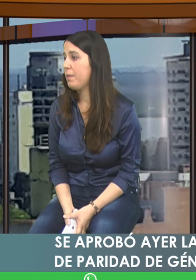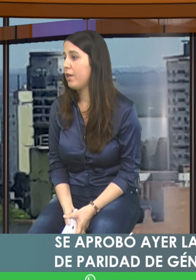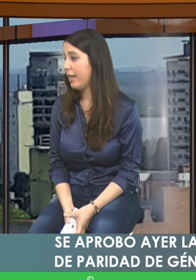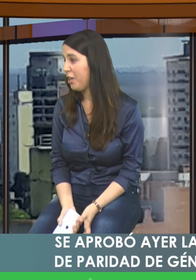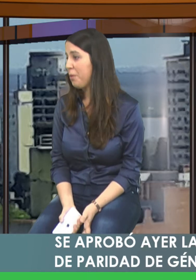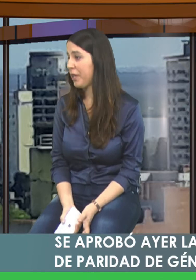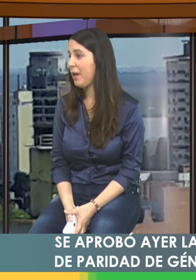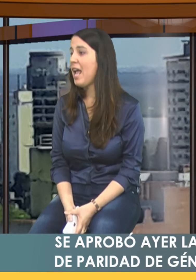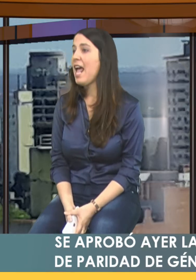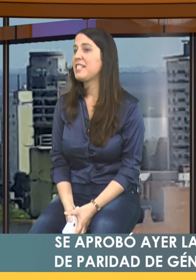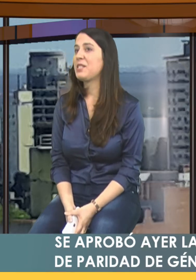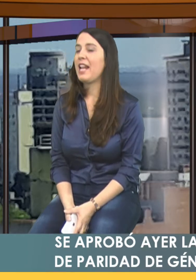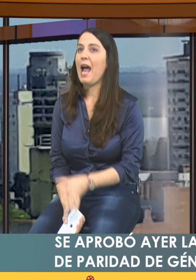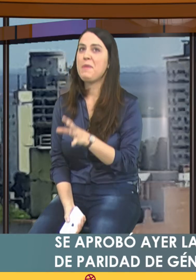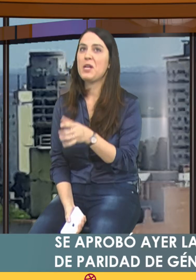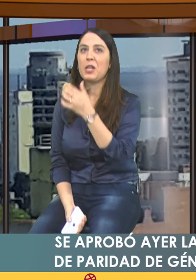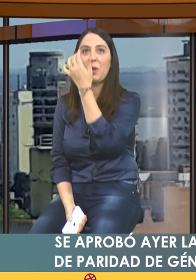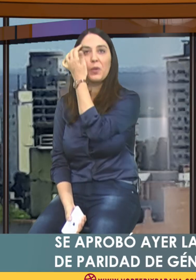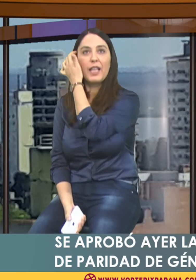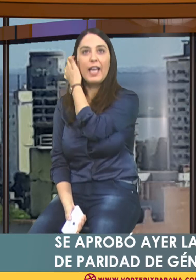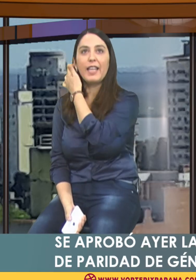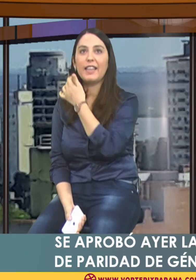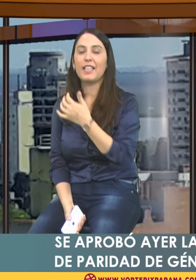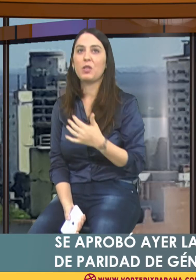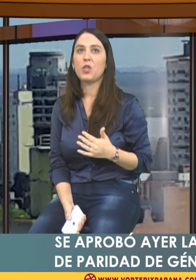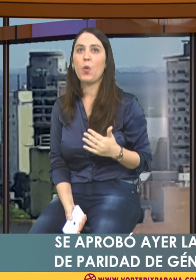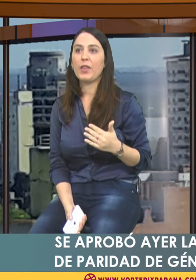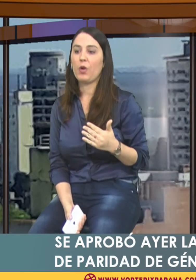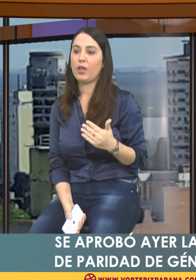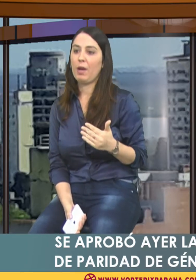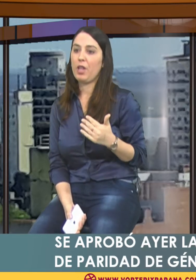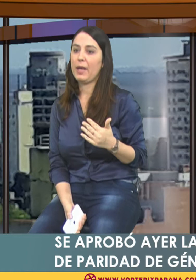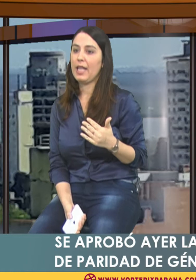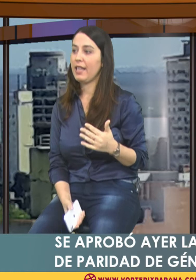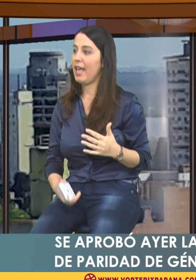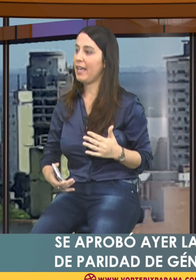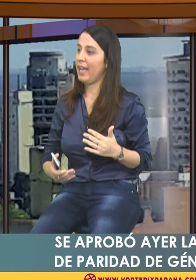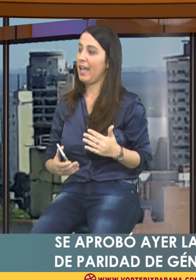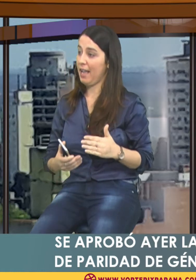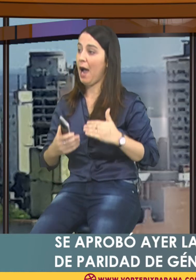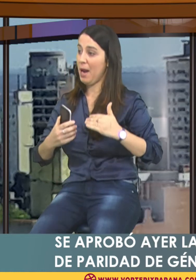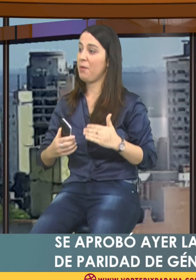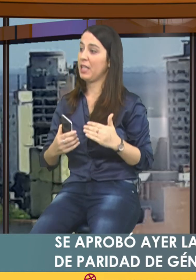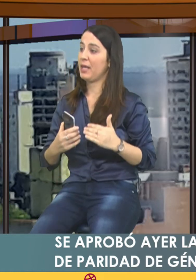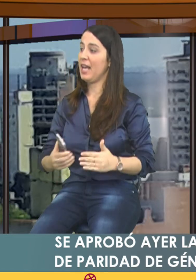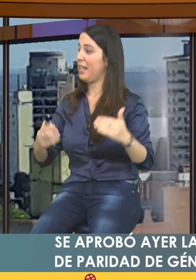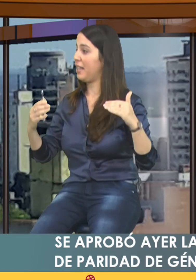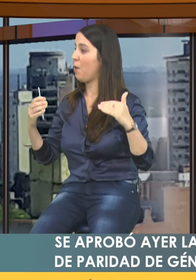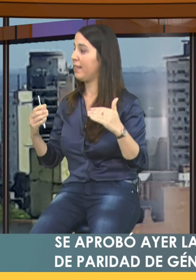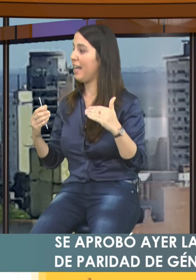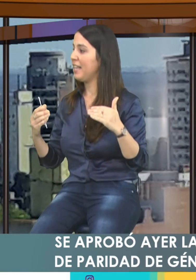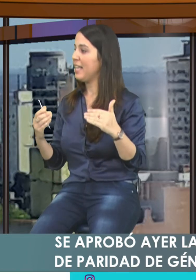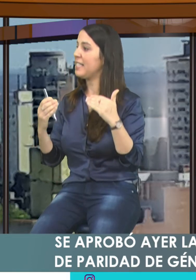ambos géneros, porque obvio. A mí lo que no me gusta de esta situación cuando hablamos de paridad es que hablamos de esta paridad